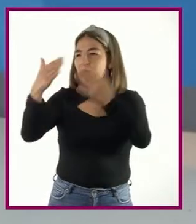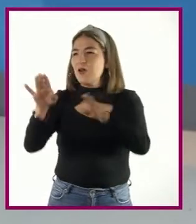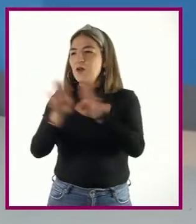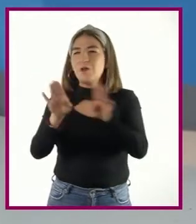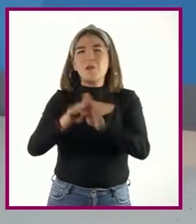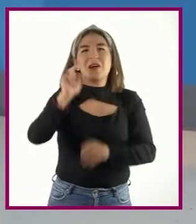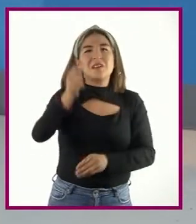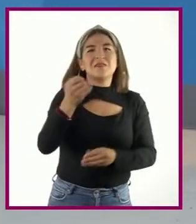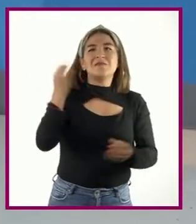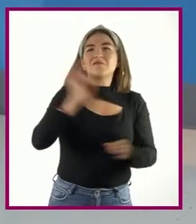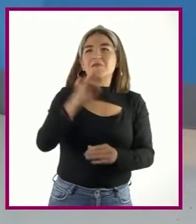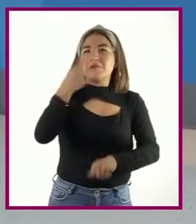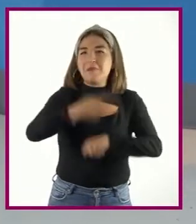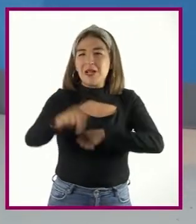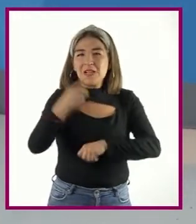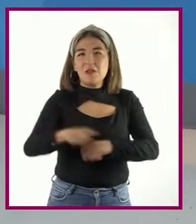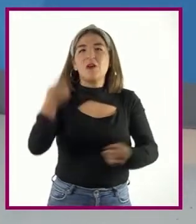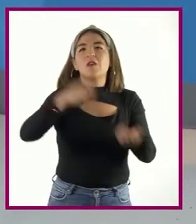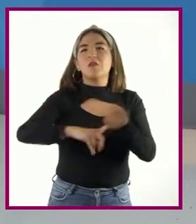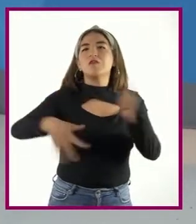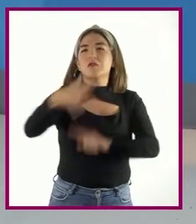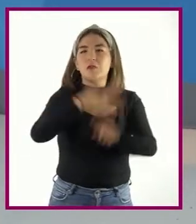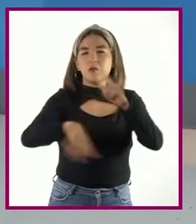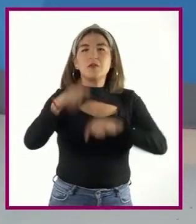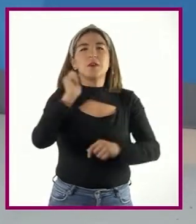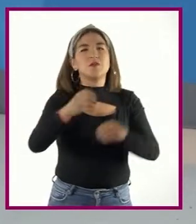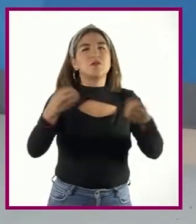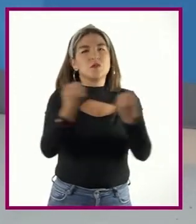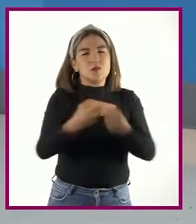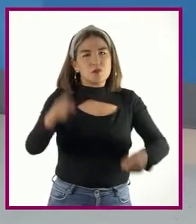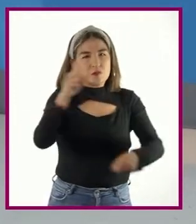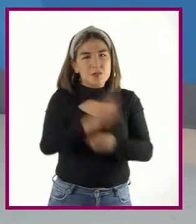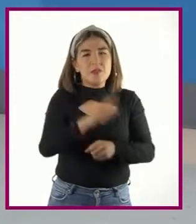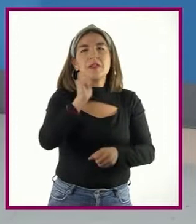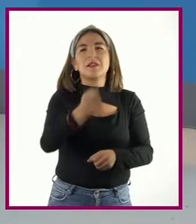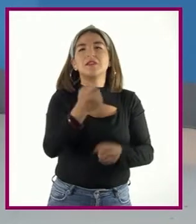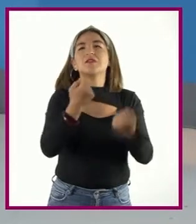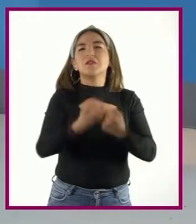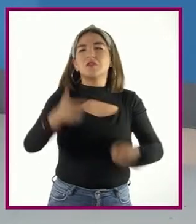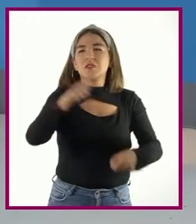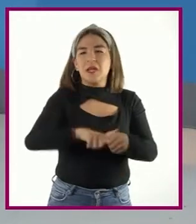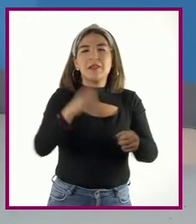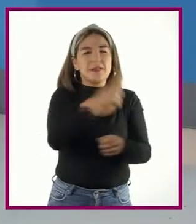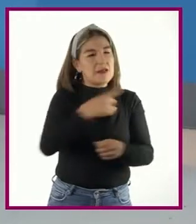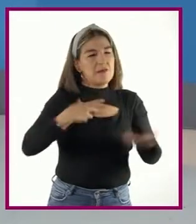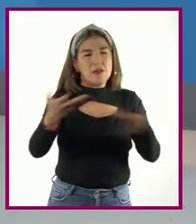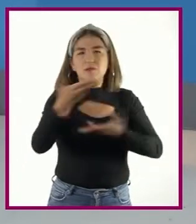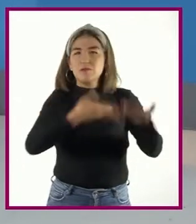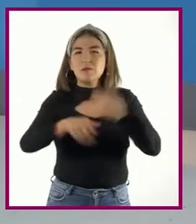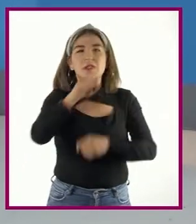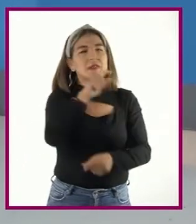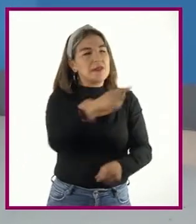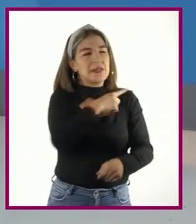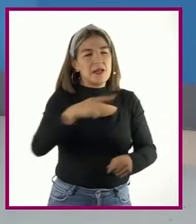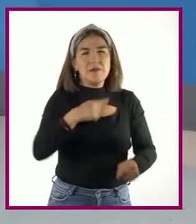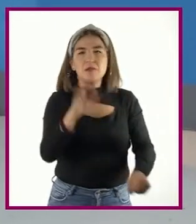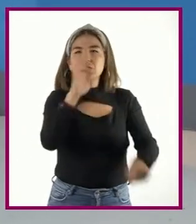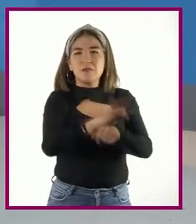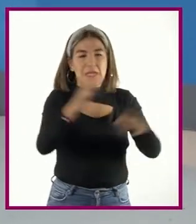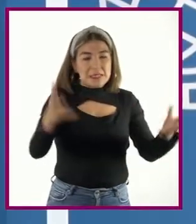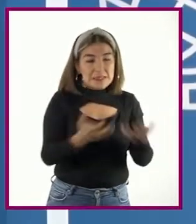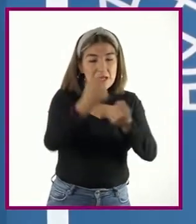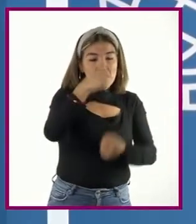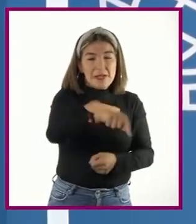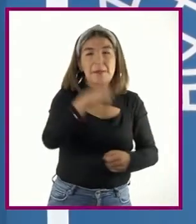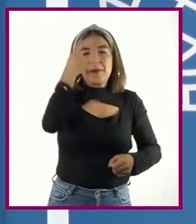condiciones materiales y una organización social que haga posible que las y los integrantes de la misma estén a salvo de todo aquello que les puede